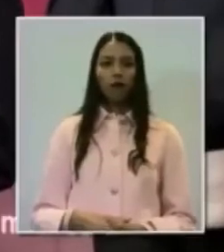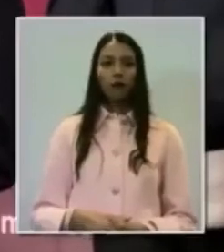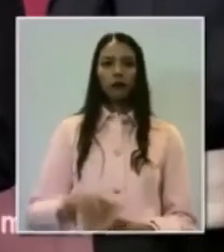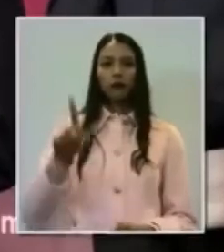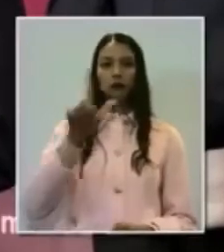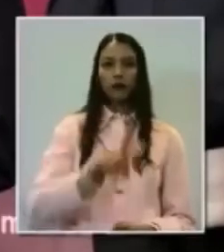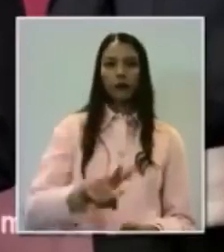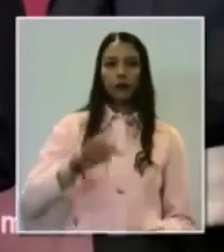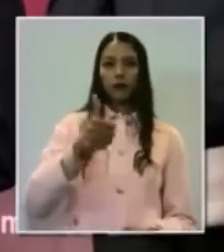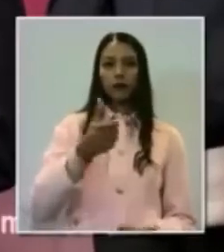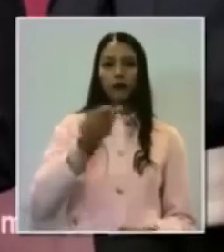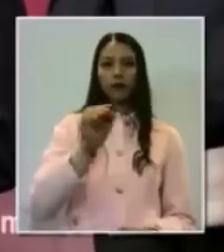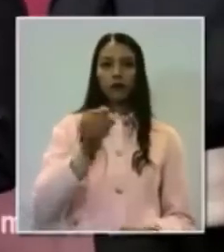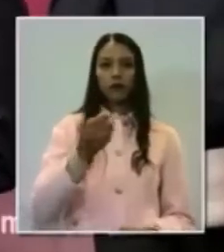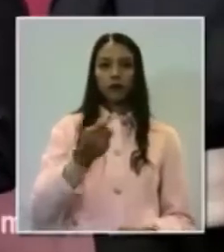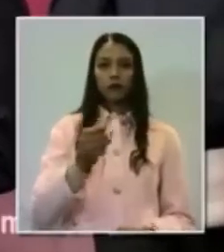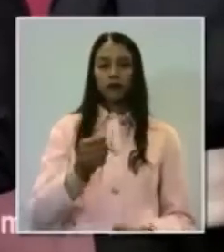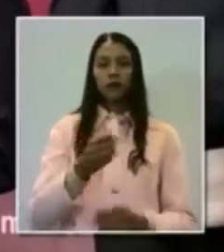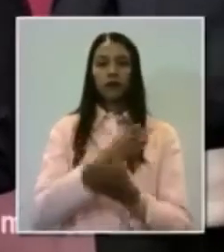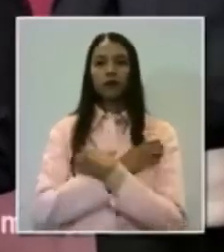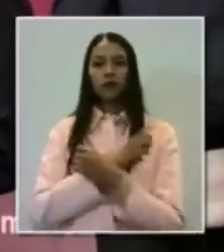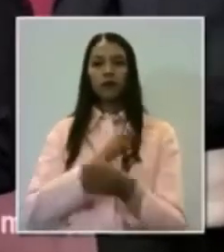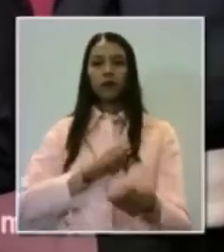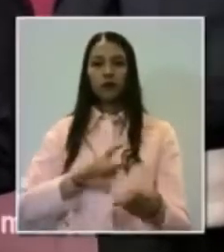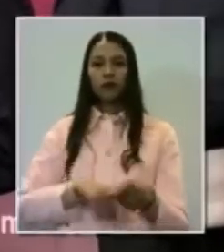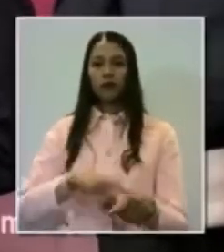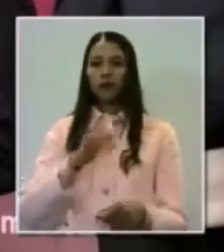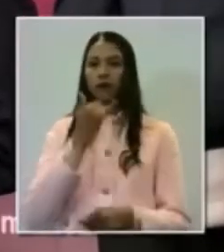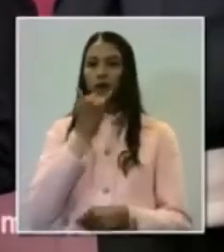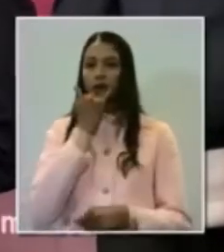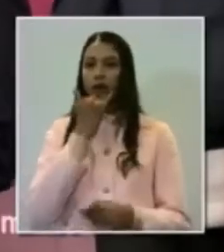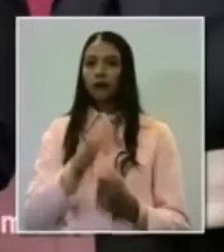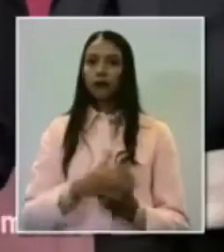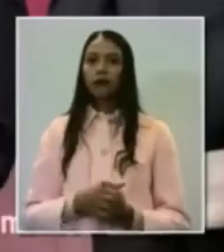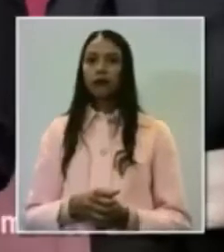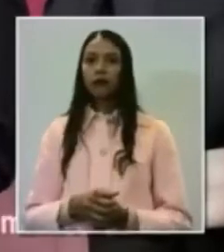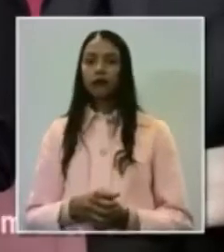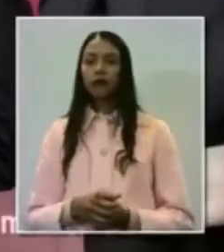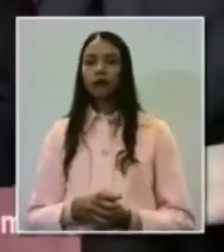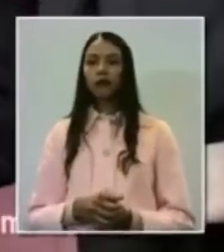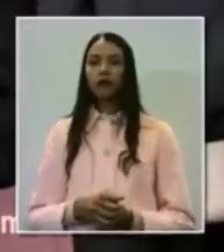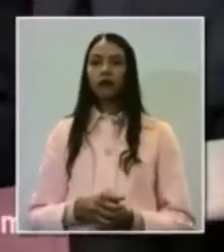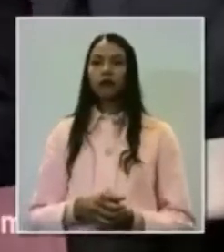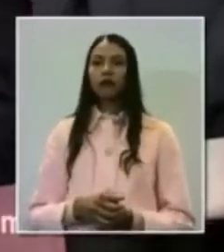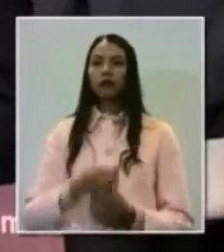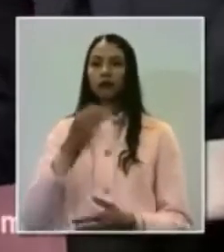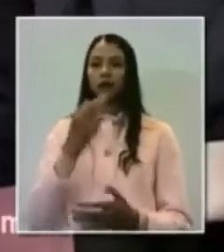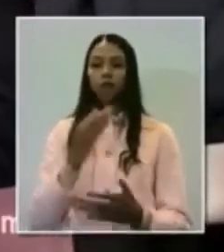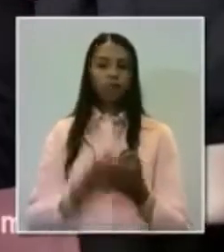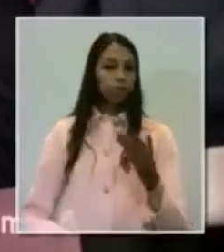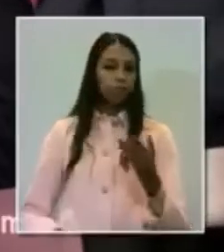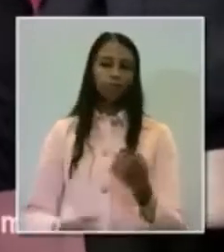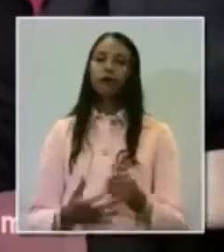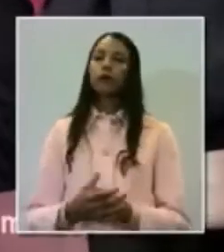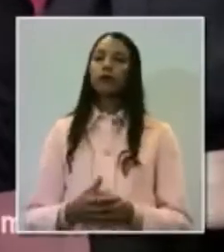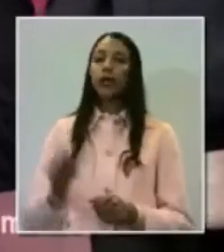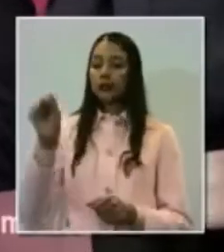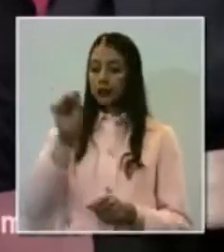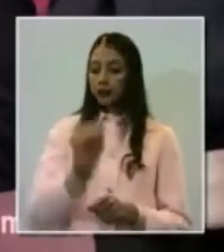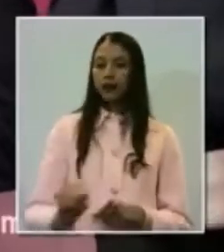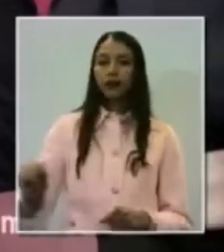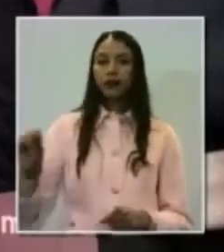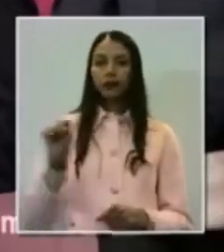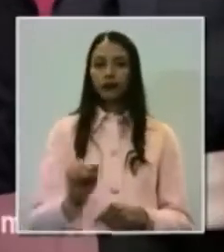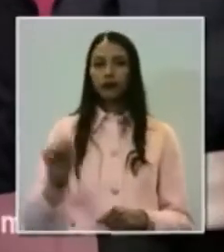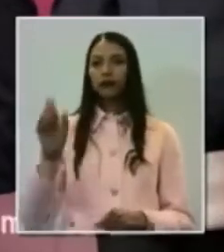lunes 6 de septiembre es educación especial, disculpen, y finalizaríamos